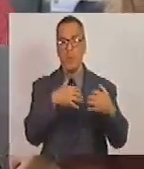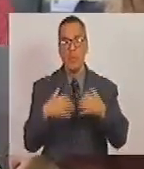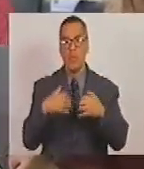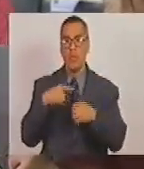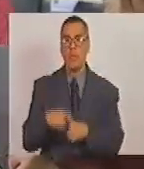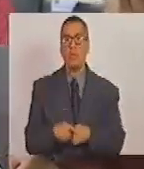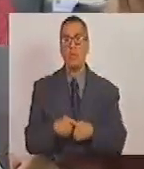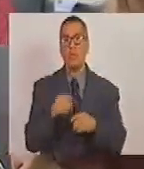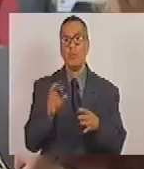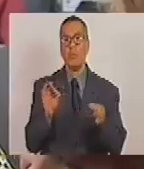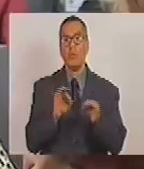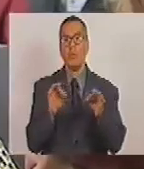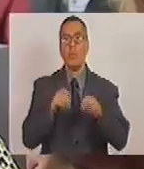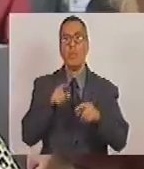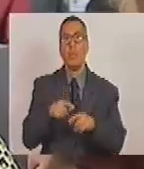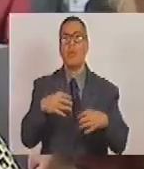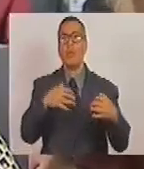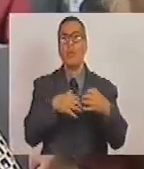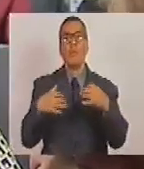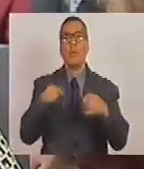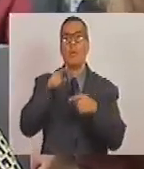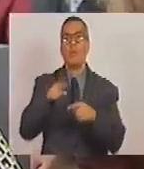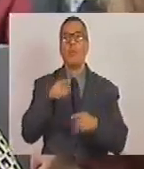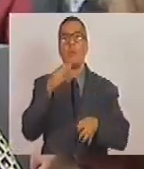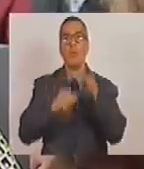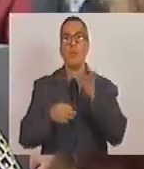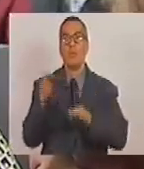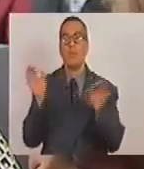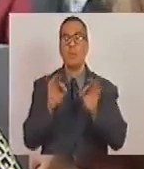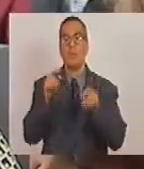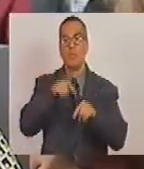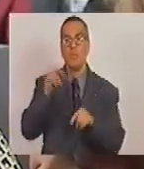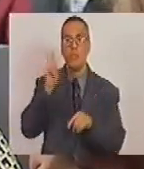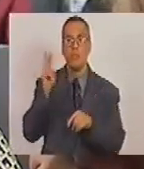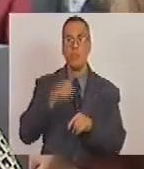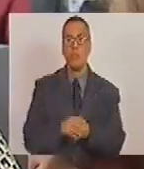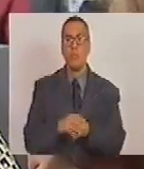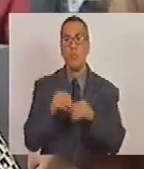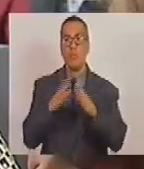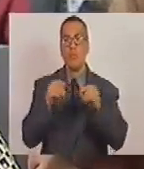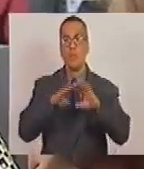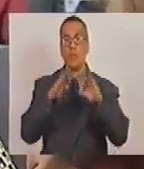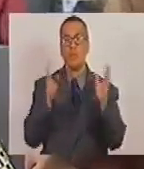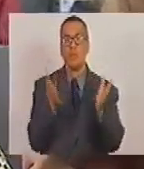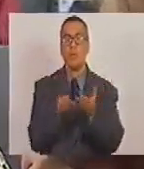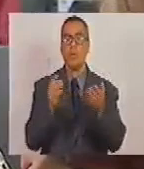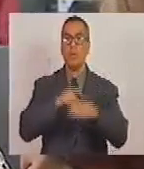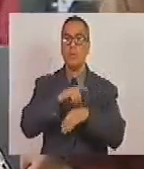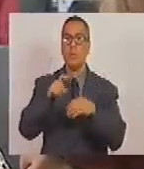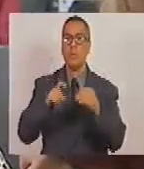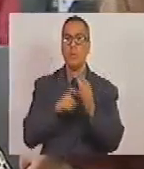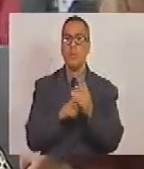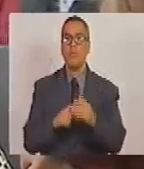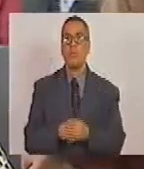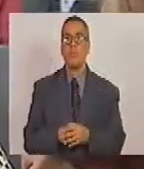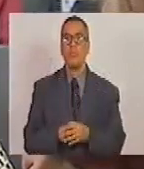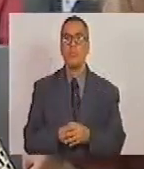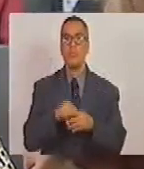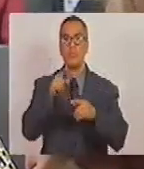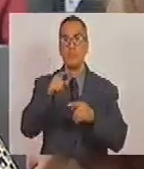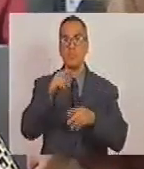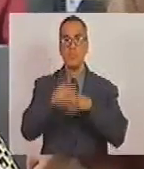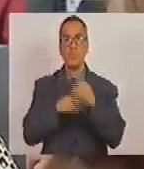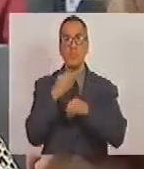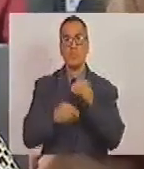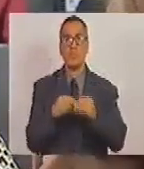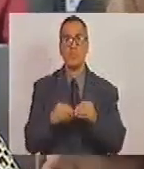del desposeído, la lucha contra la injusticia en Venezuela y en el mundo entero. Fue un